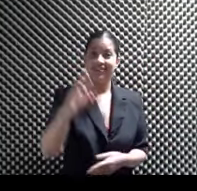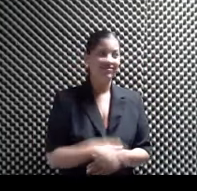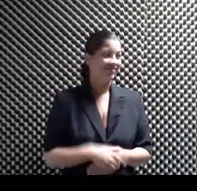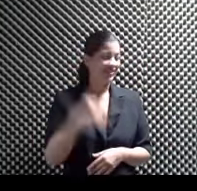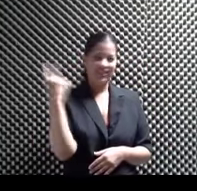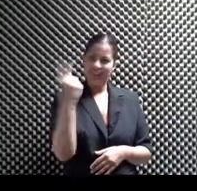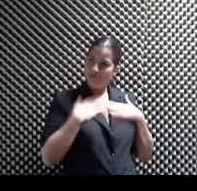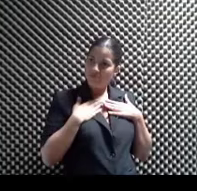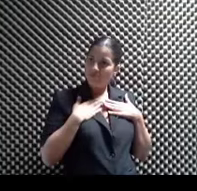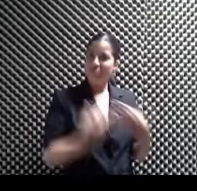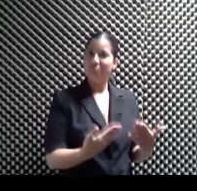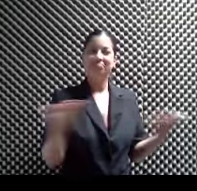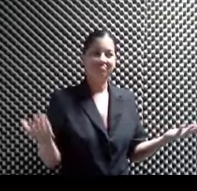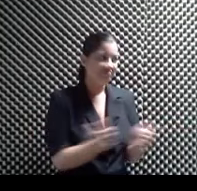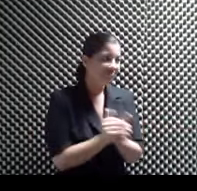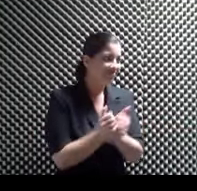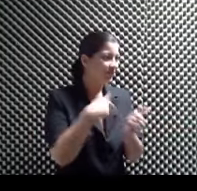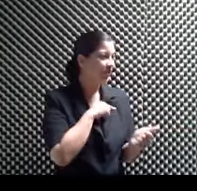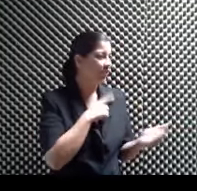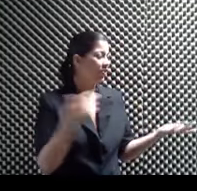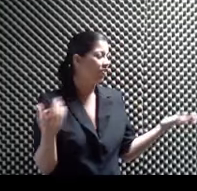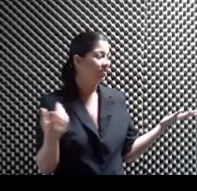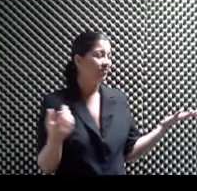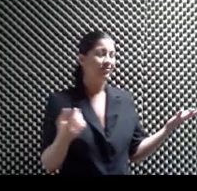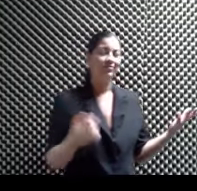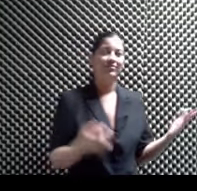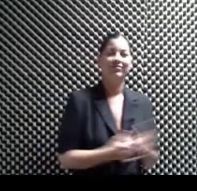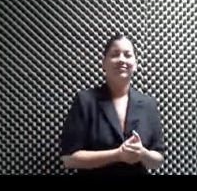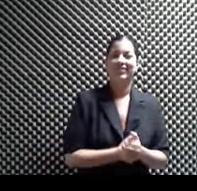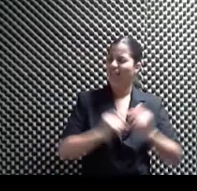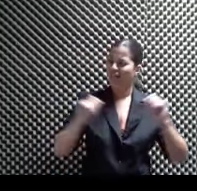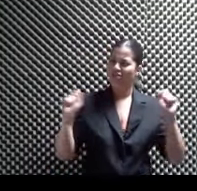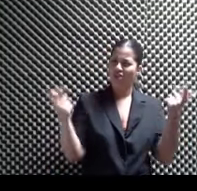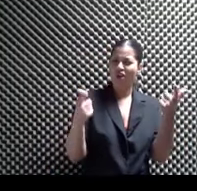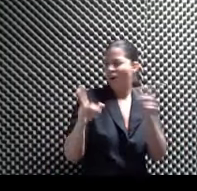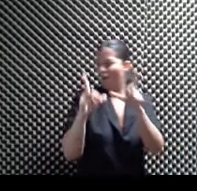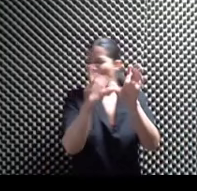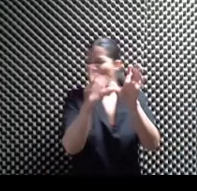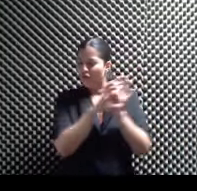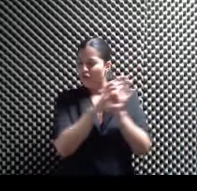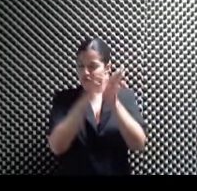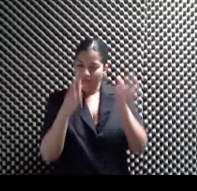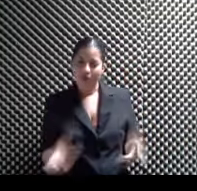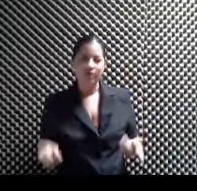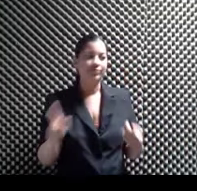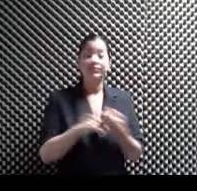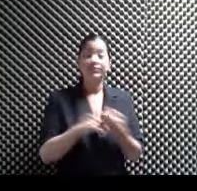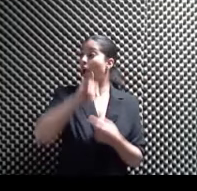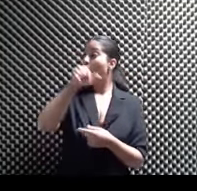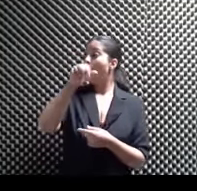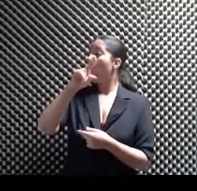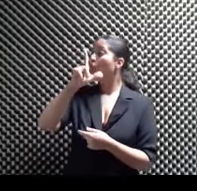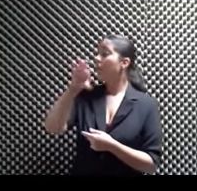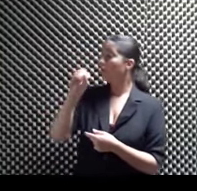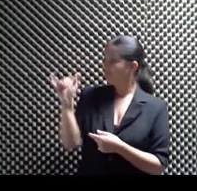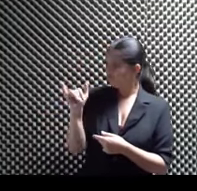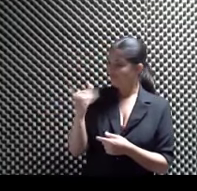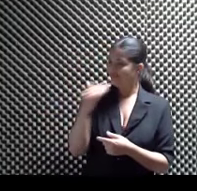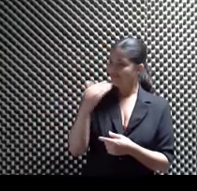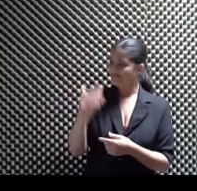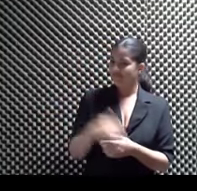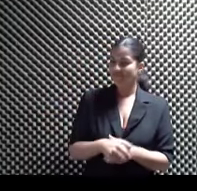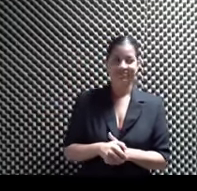estar aquí Siempre estar aquí Entrevistado Trivia man De todos Fotógrafos Y bueno Que estaba fuera Pero ahora mira